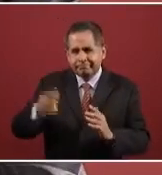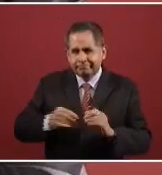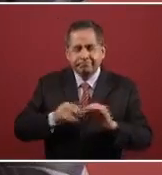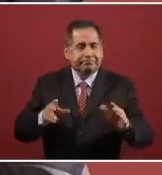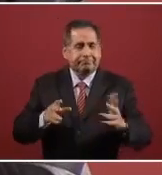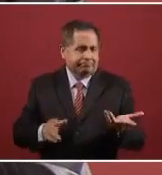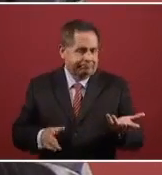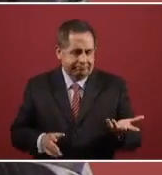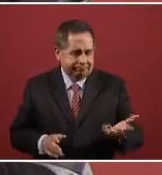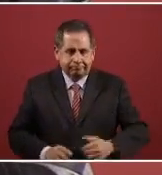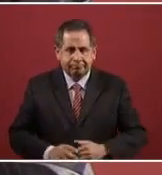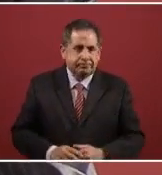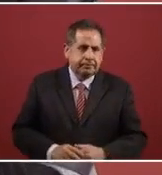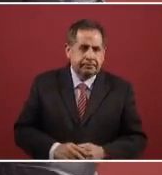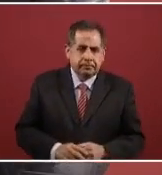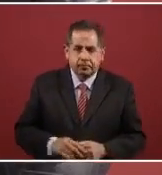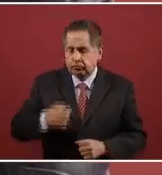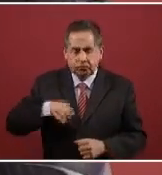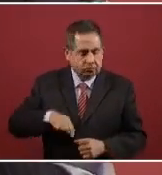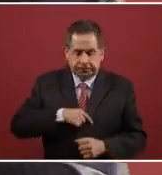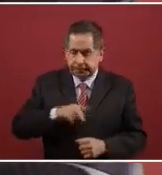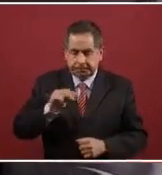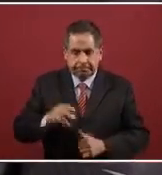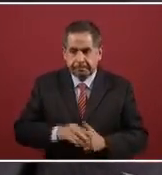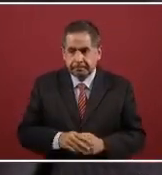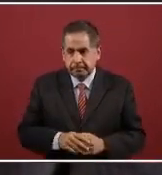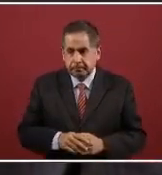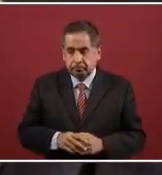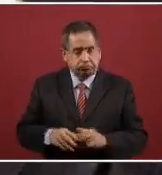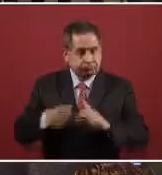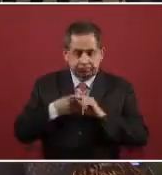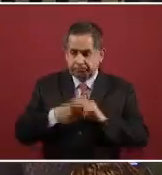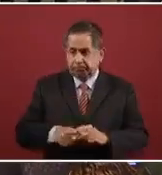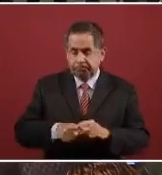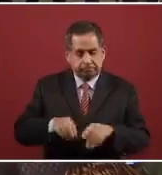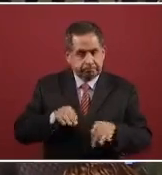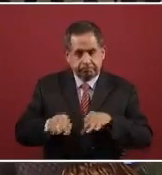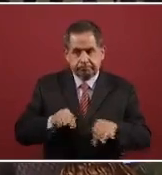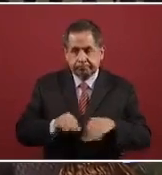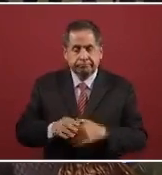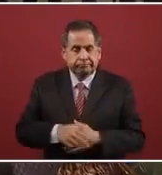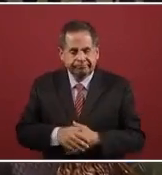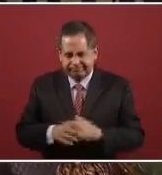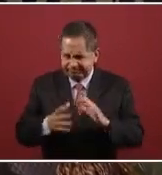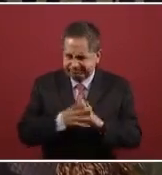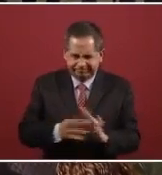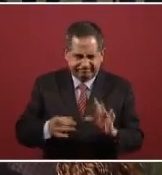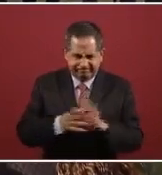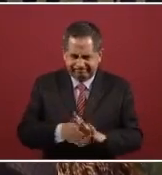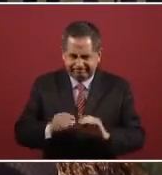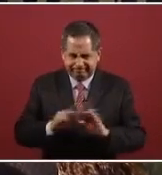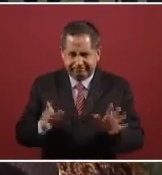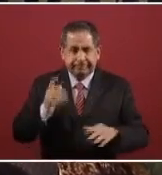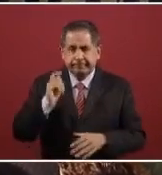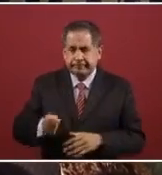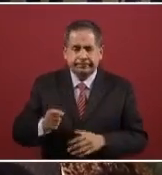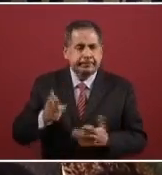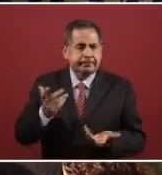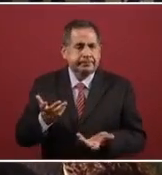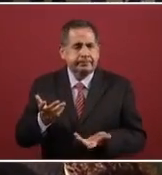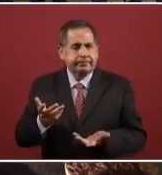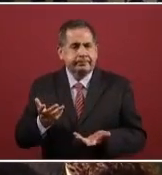caso. Nosotros empezamos definiendo el